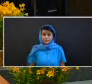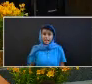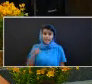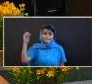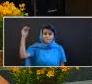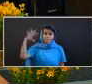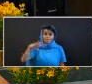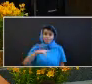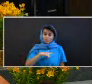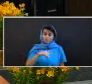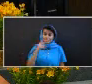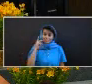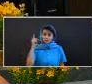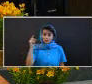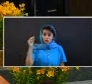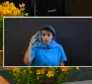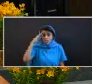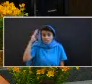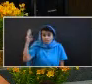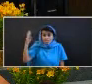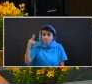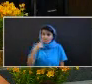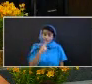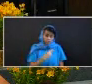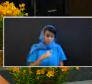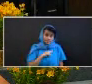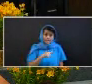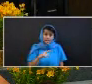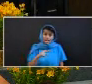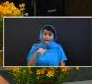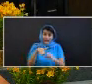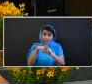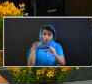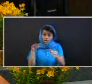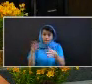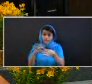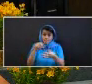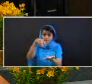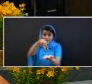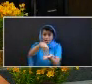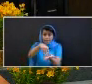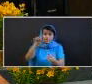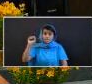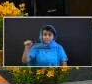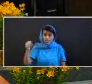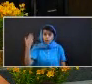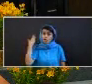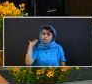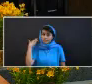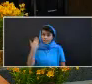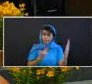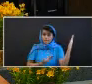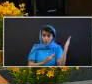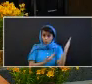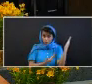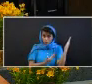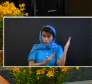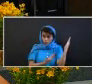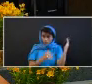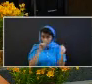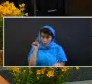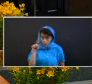Bendito es el Señor. No sé si los hermanos que están afuera, que están de pie, si fueron servidos.